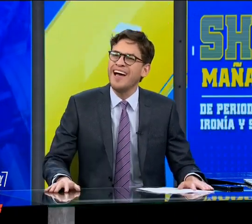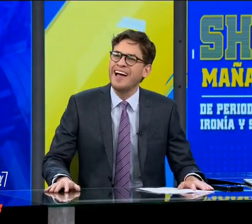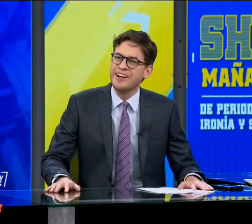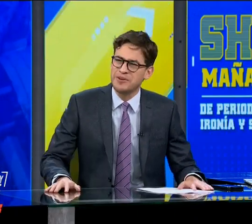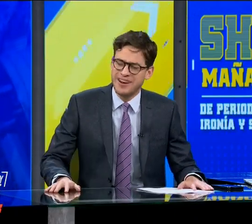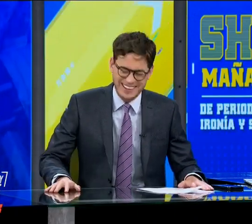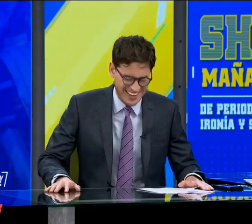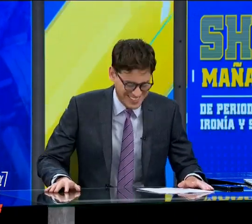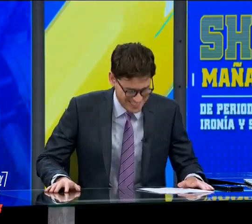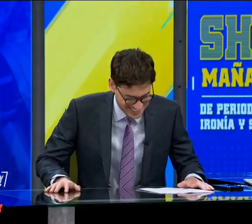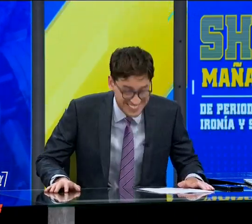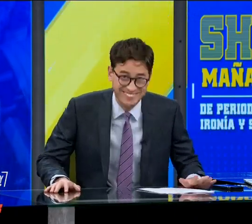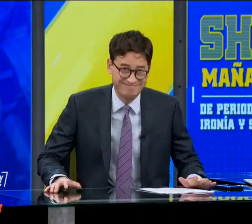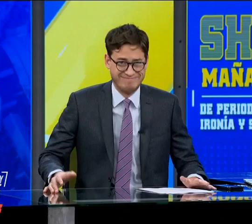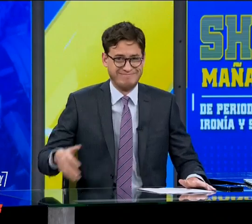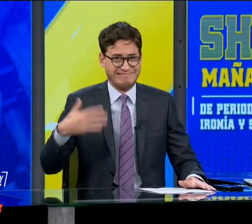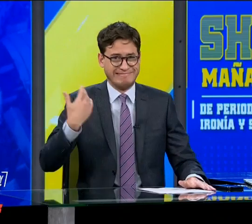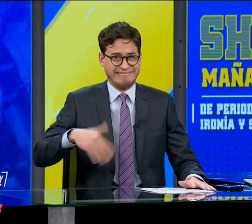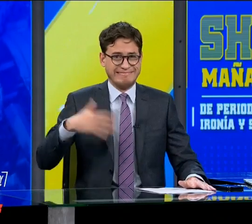perdón. Culetazos.